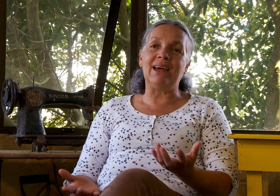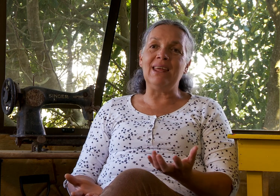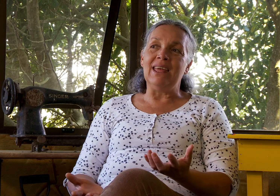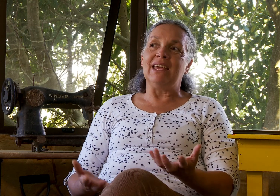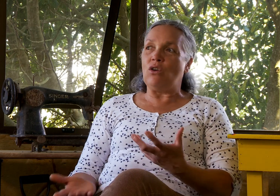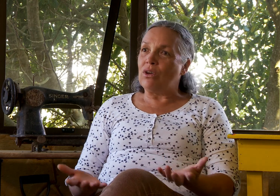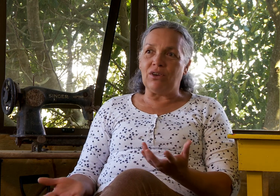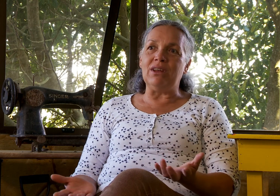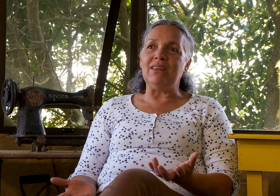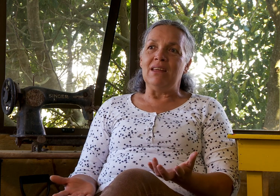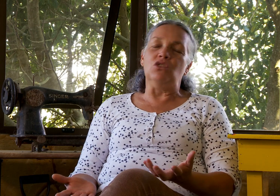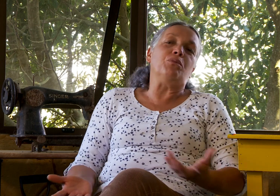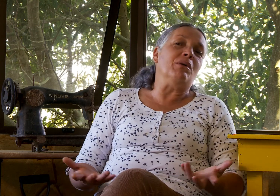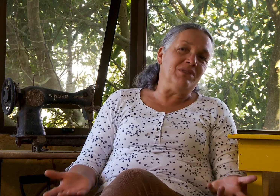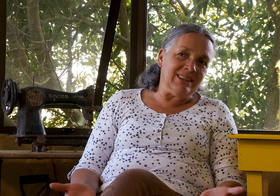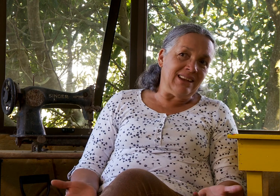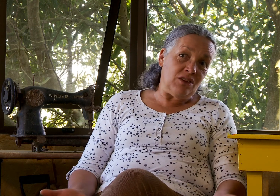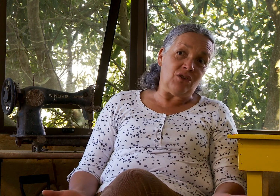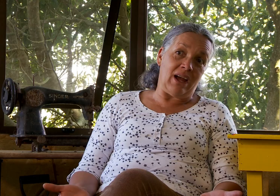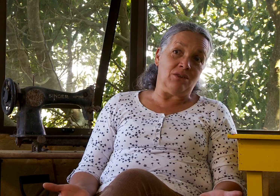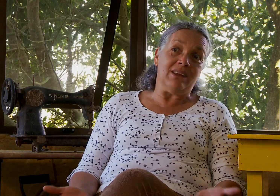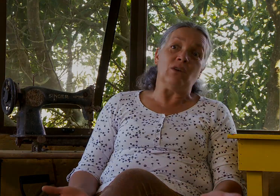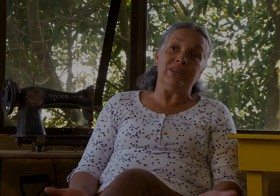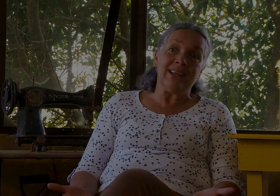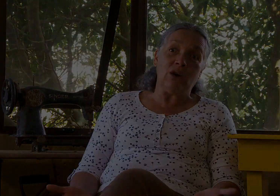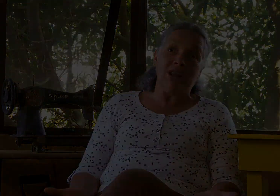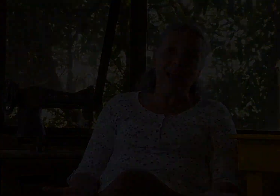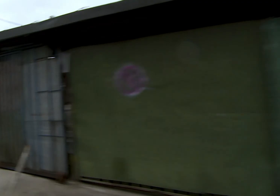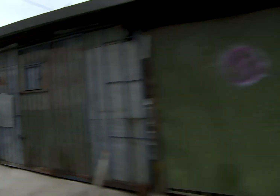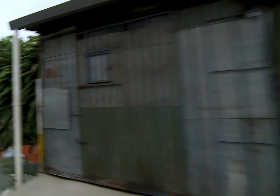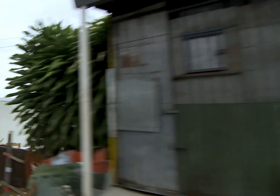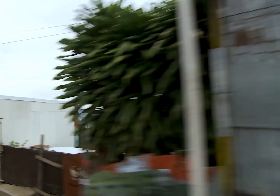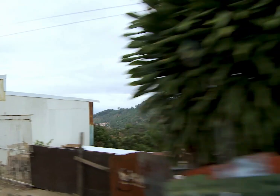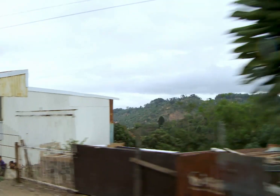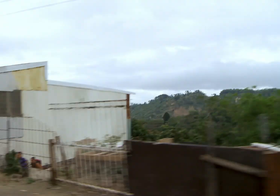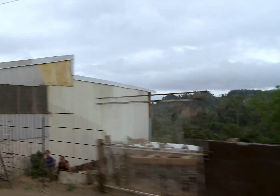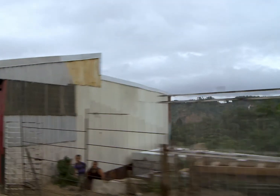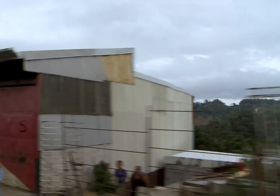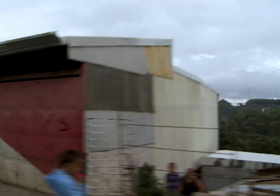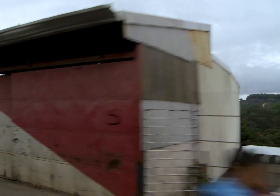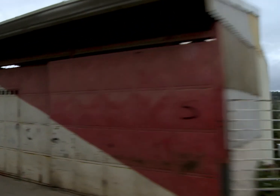a pensar que en ocasiones nos podemos sentir hasta ciudadanos de segunda categoría.